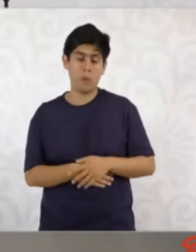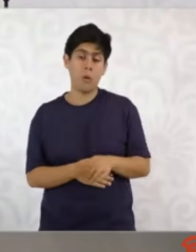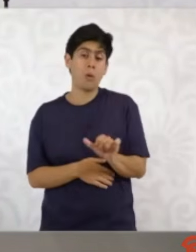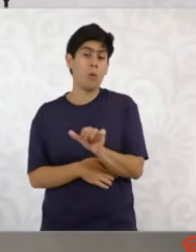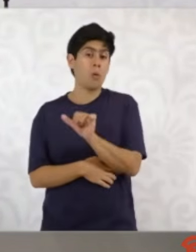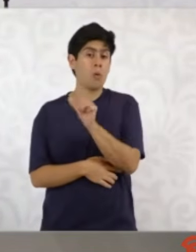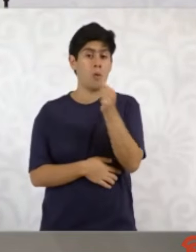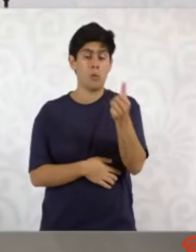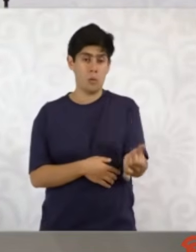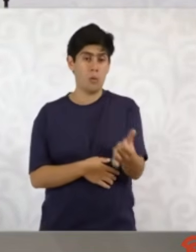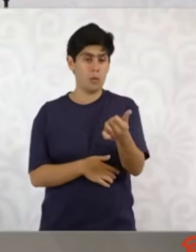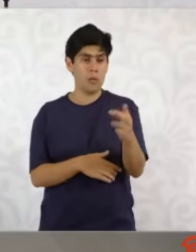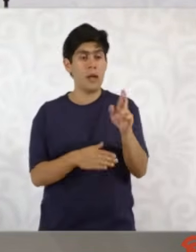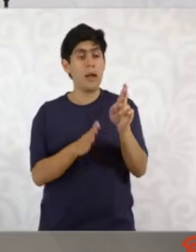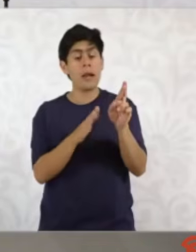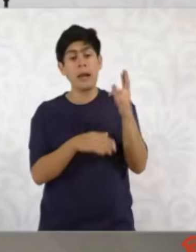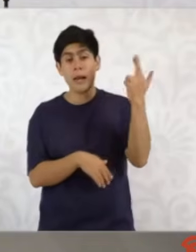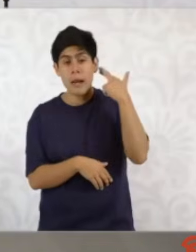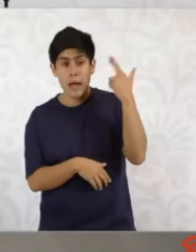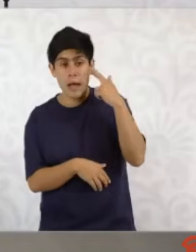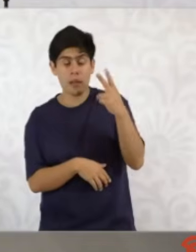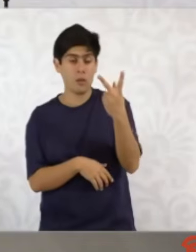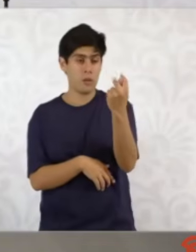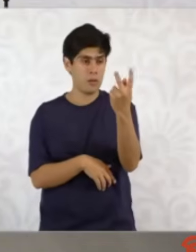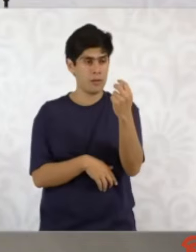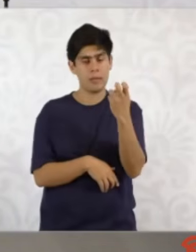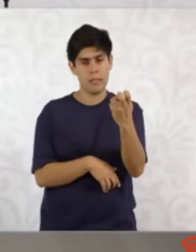a radio y televisión. Adelante.